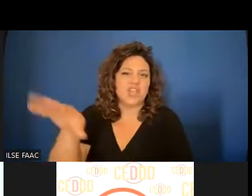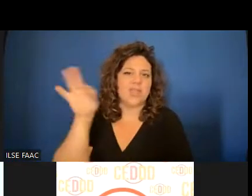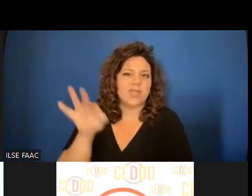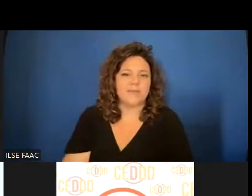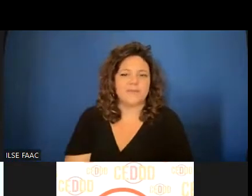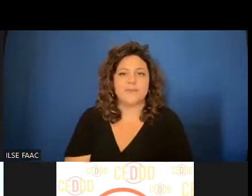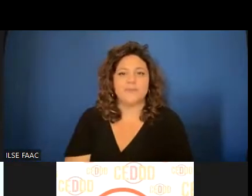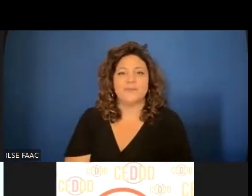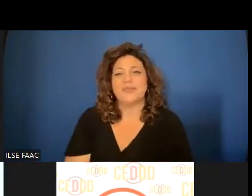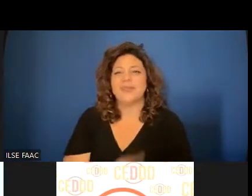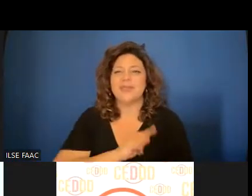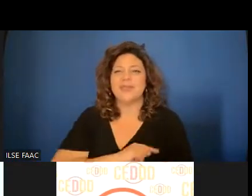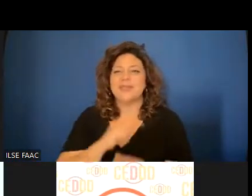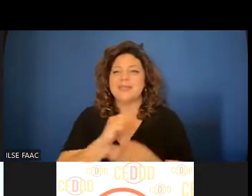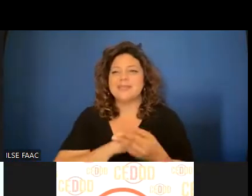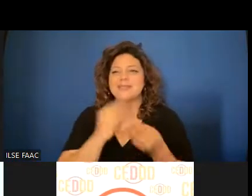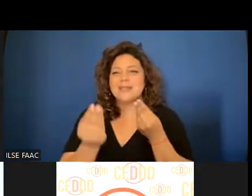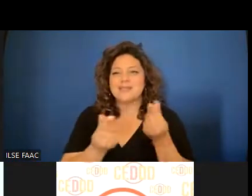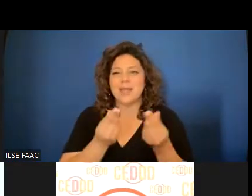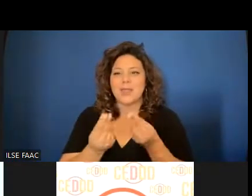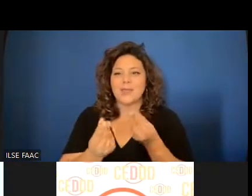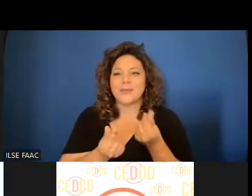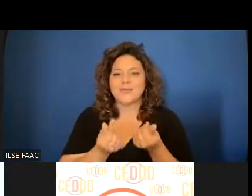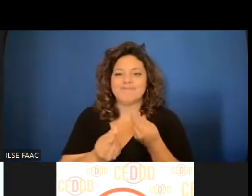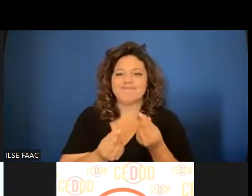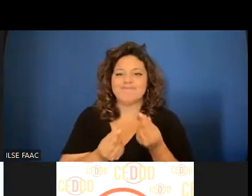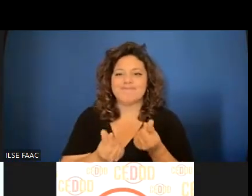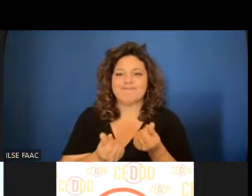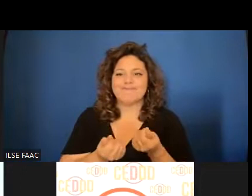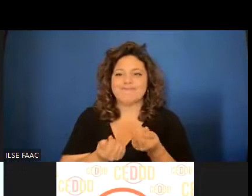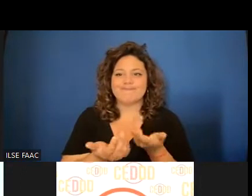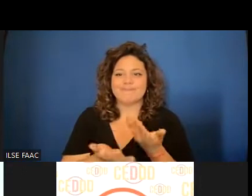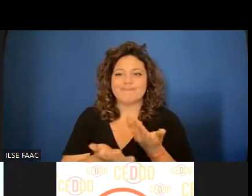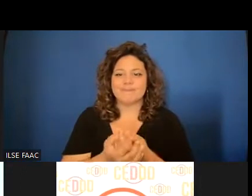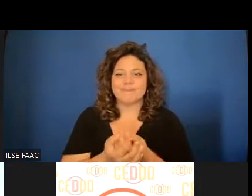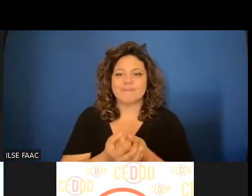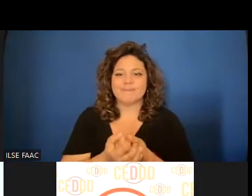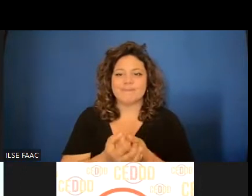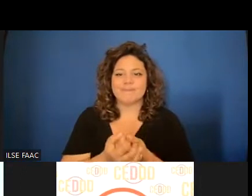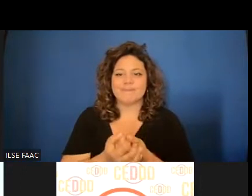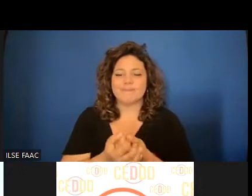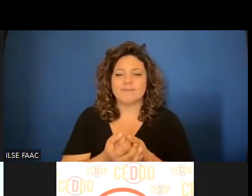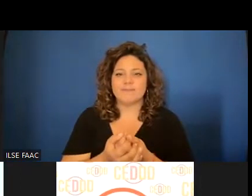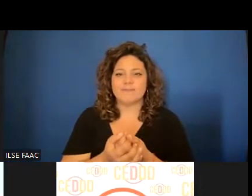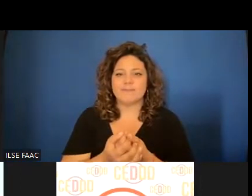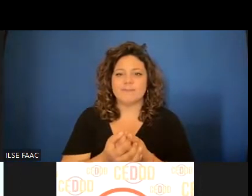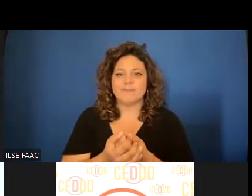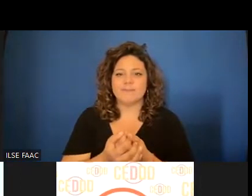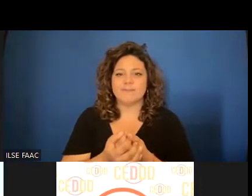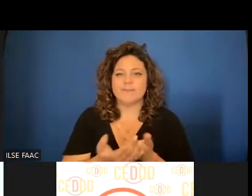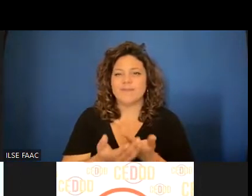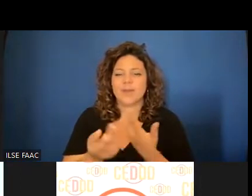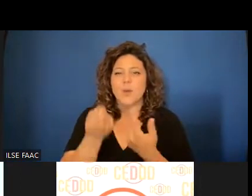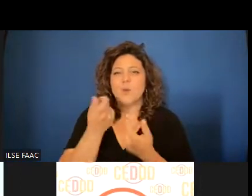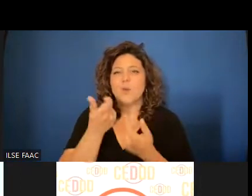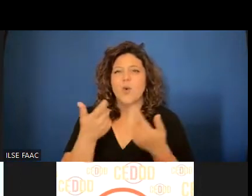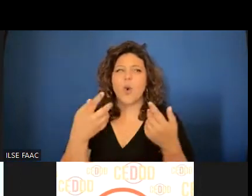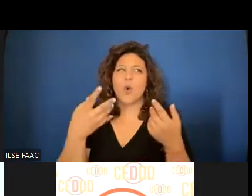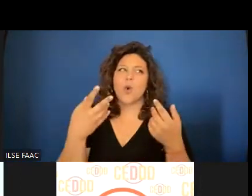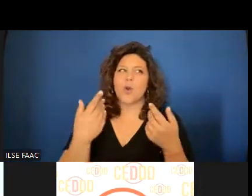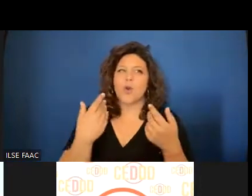sido importante incorporarlas para realmente pues, contribuir a esa finalidad. Si queréis, vuelvo